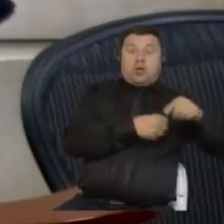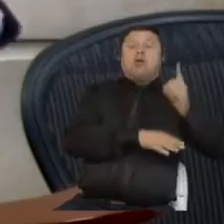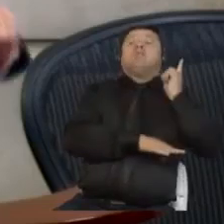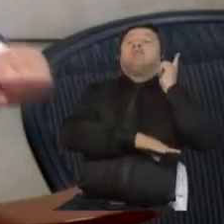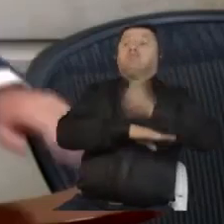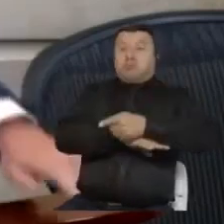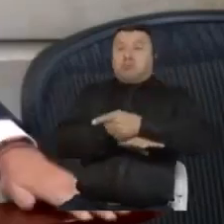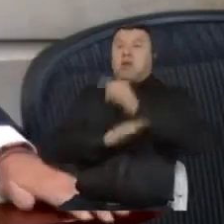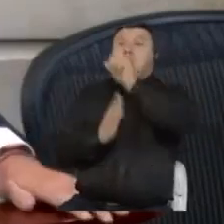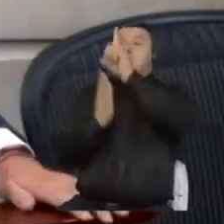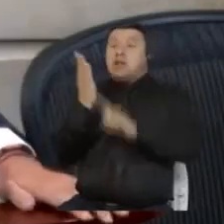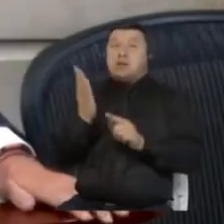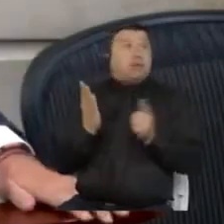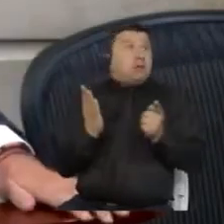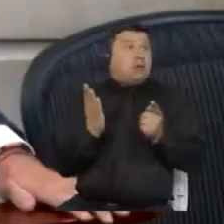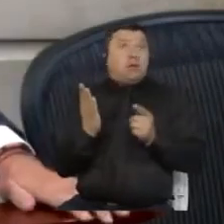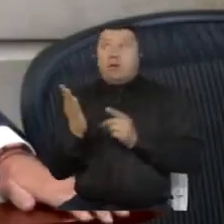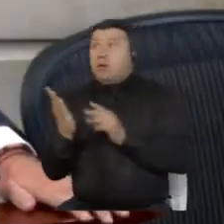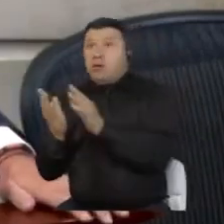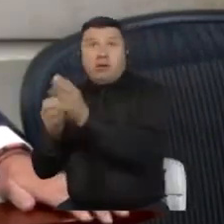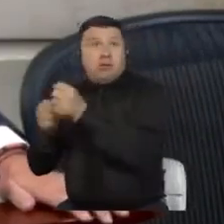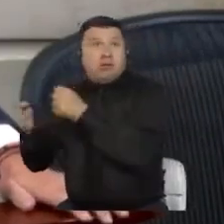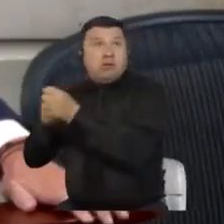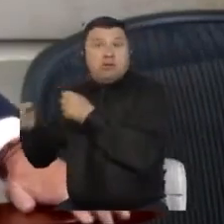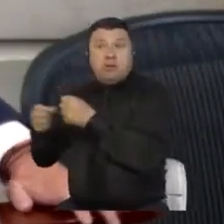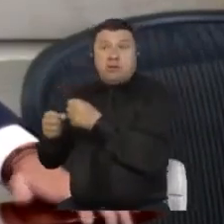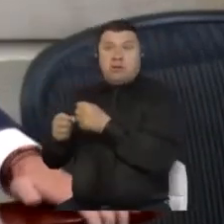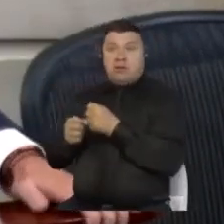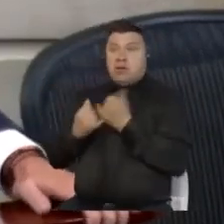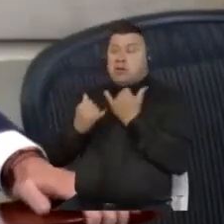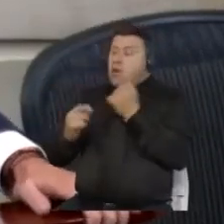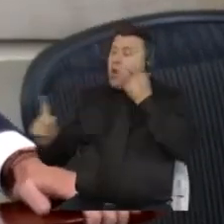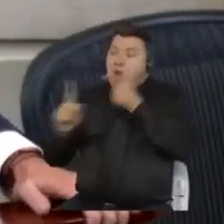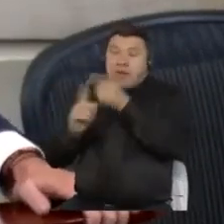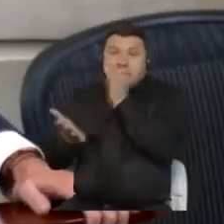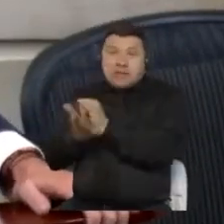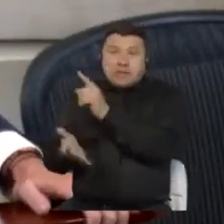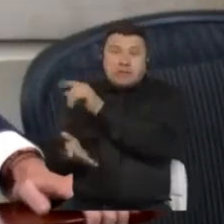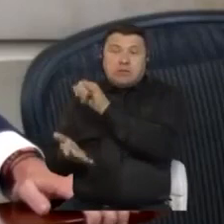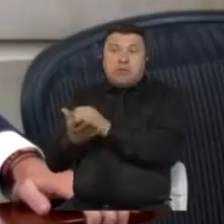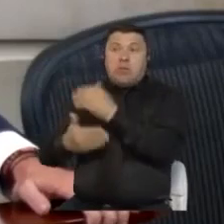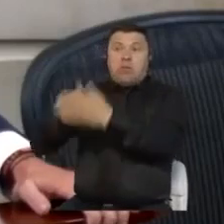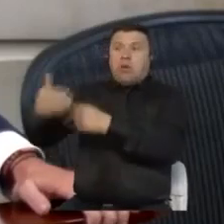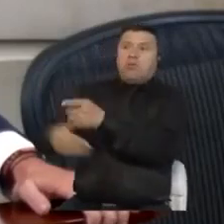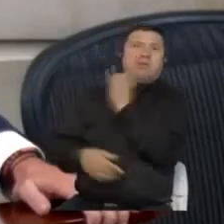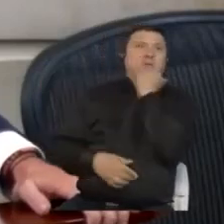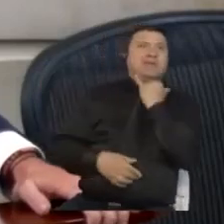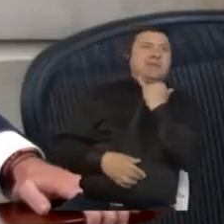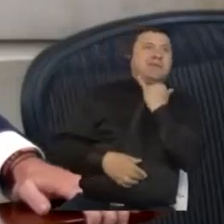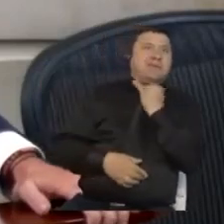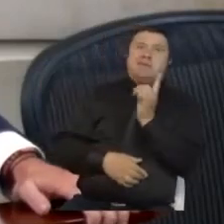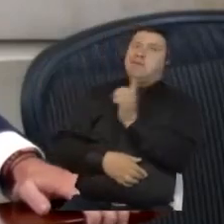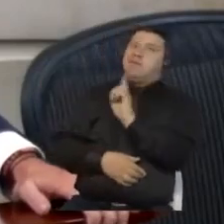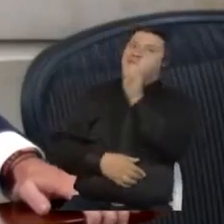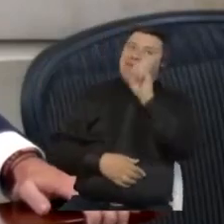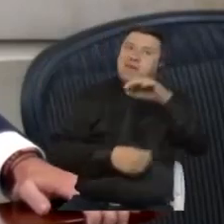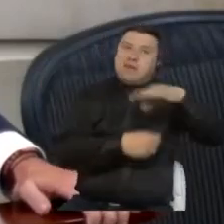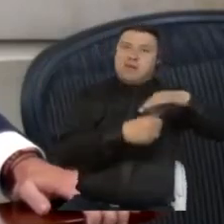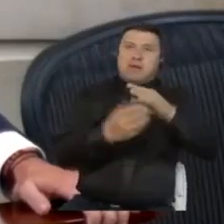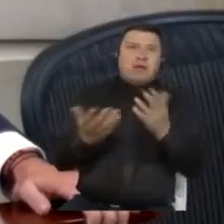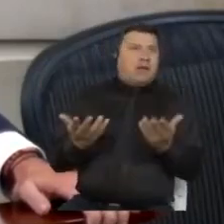ordenó rehacer la lista específica y taxativamente y tal procedimiento no ha terminado